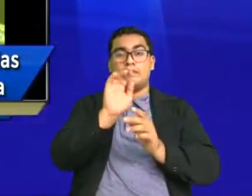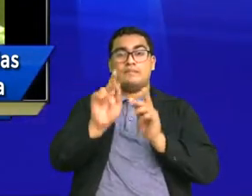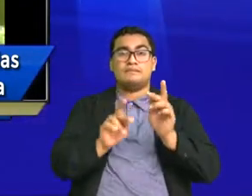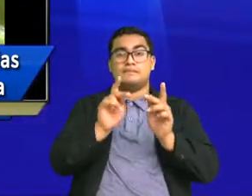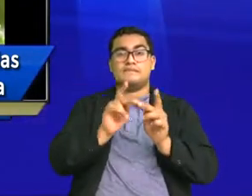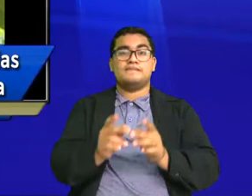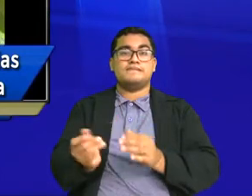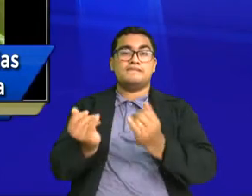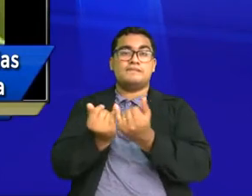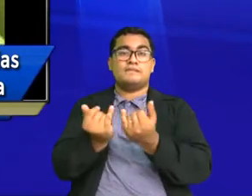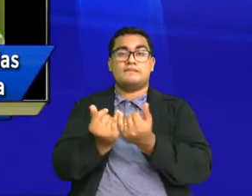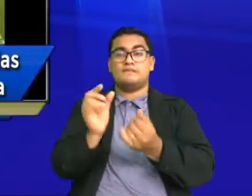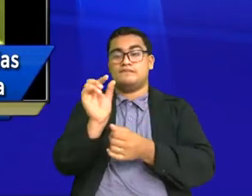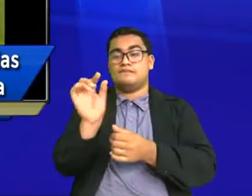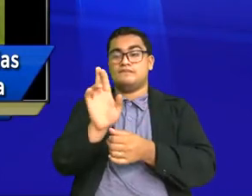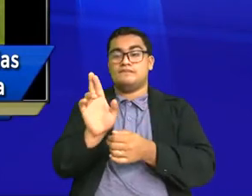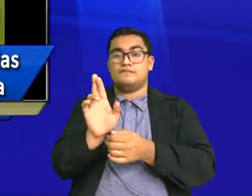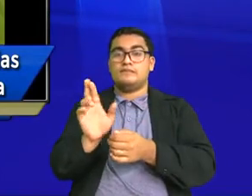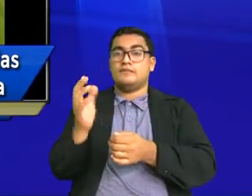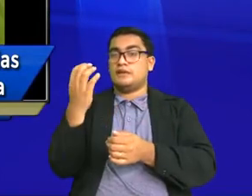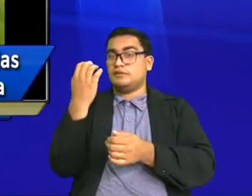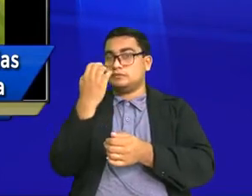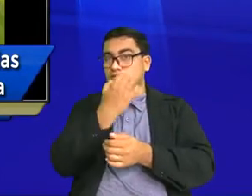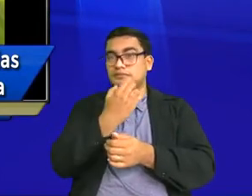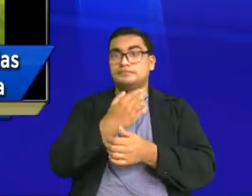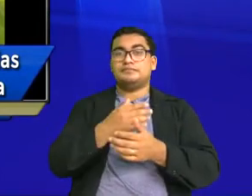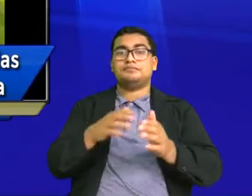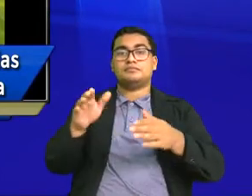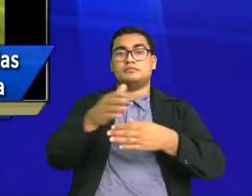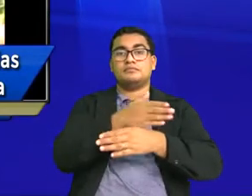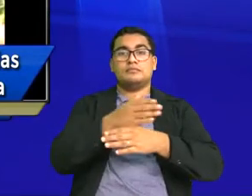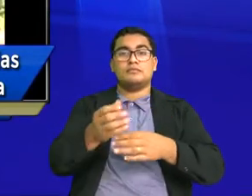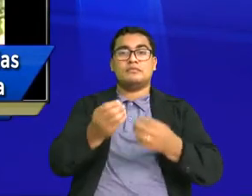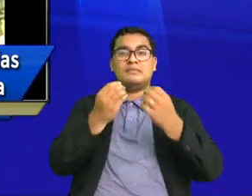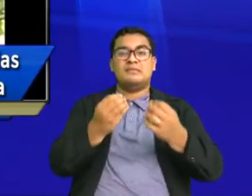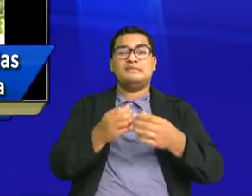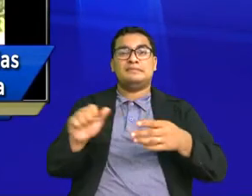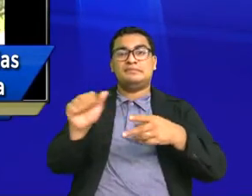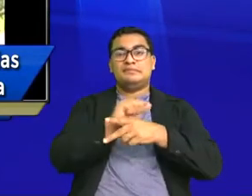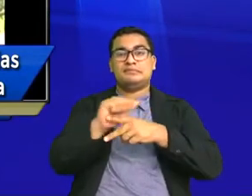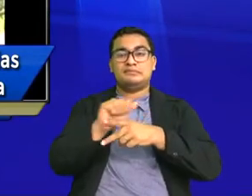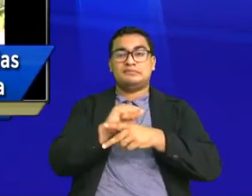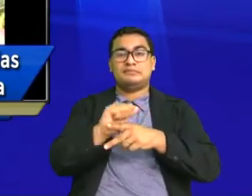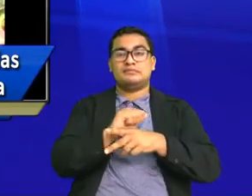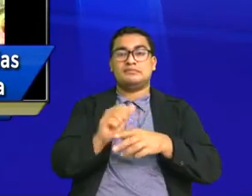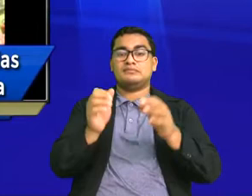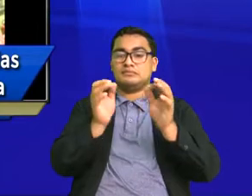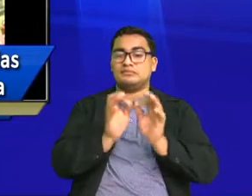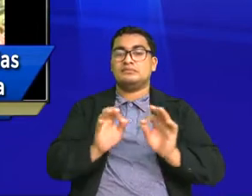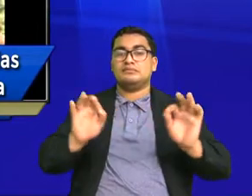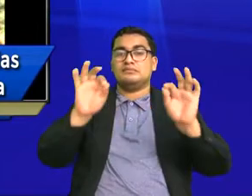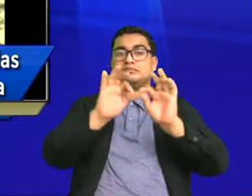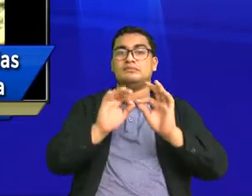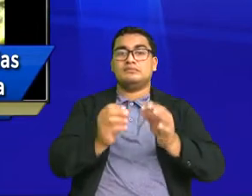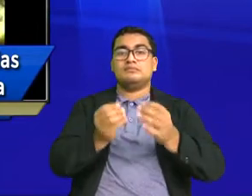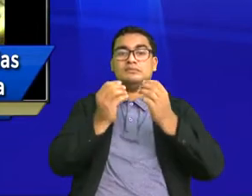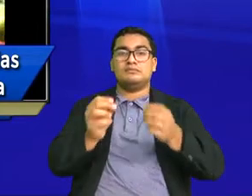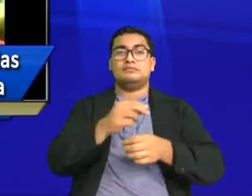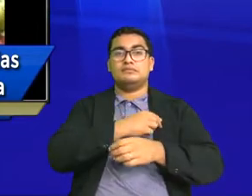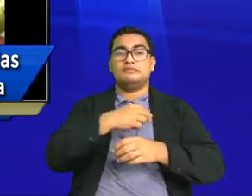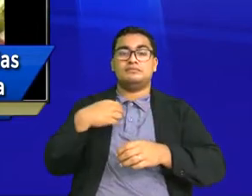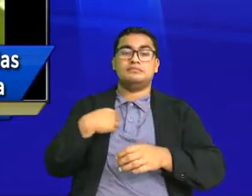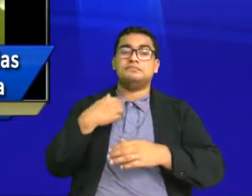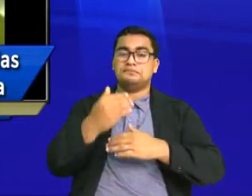frijol por ejemplo igual en maíz entonces es decir que hay muchas prácticas que son muy importantes que hacen desarrollando que